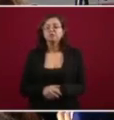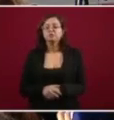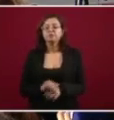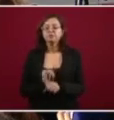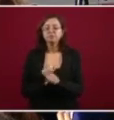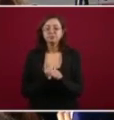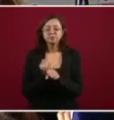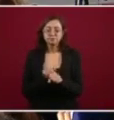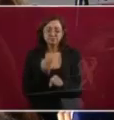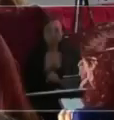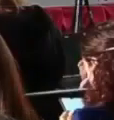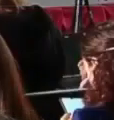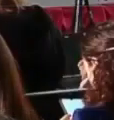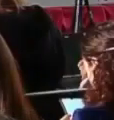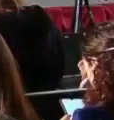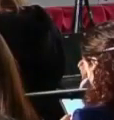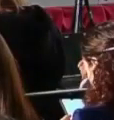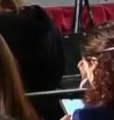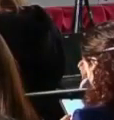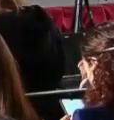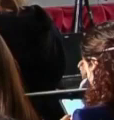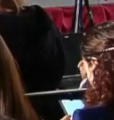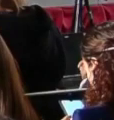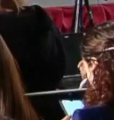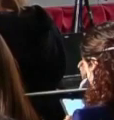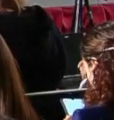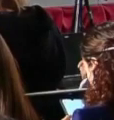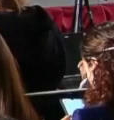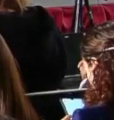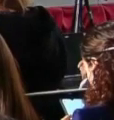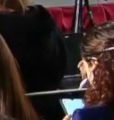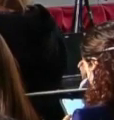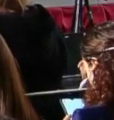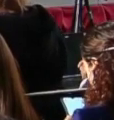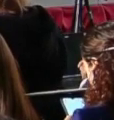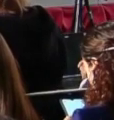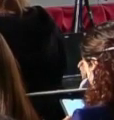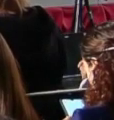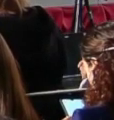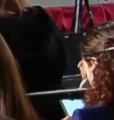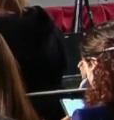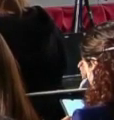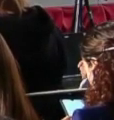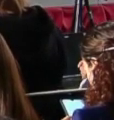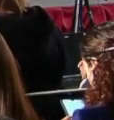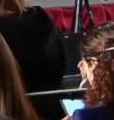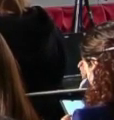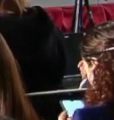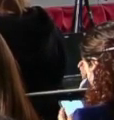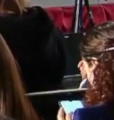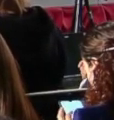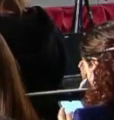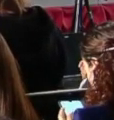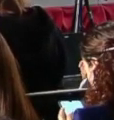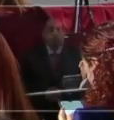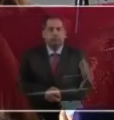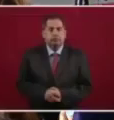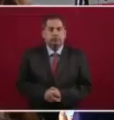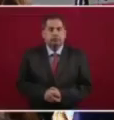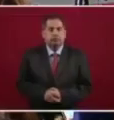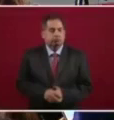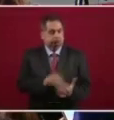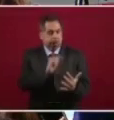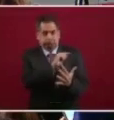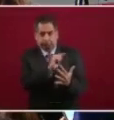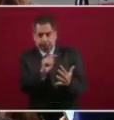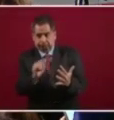investigación está en marcha, todos los elementos del proceso son altamente sensibles, así